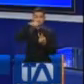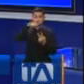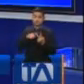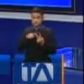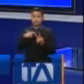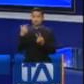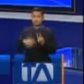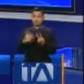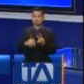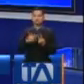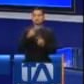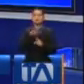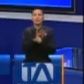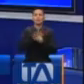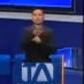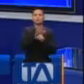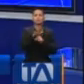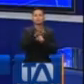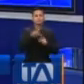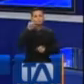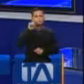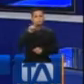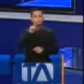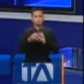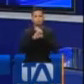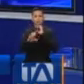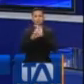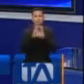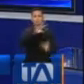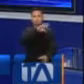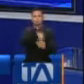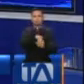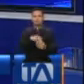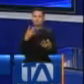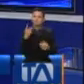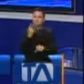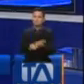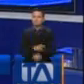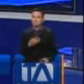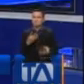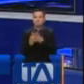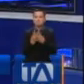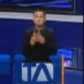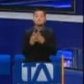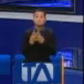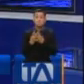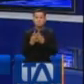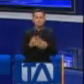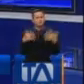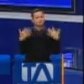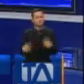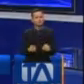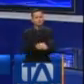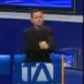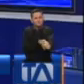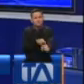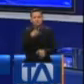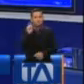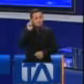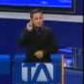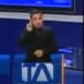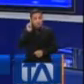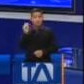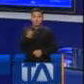por agresión sexual a menores de edad en el sistema de transporte público metropolitano de Quito. Delito muy común que afecta a